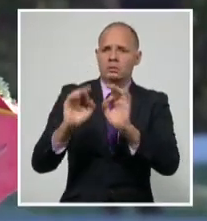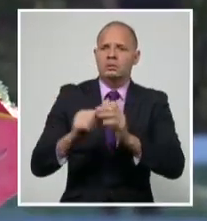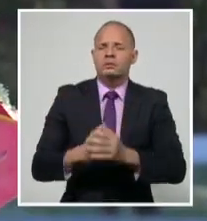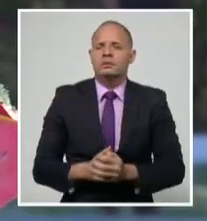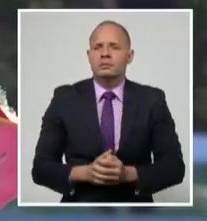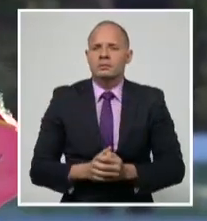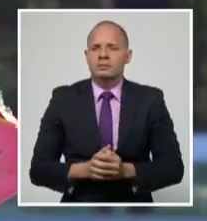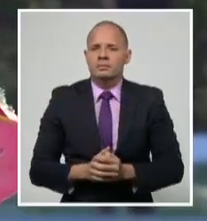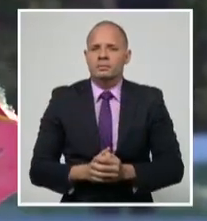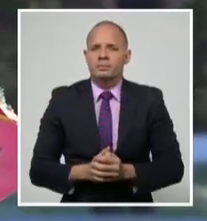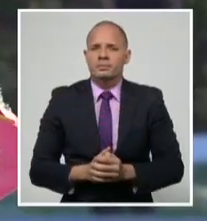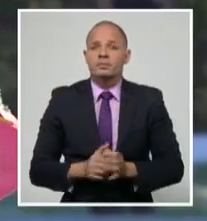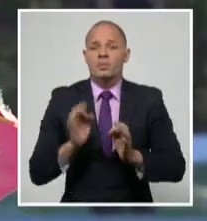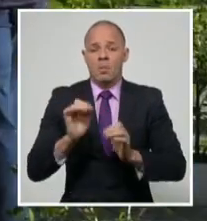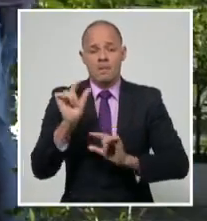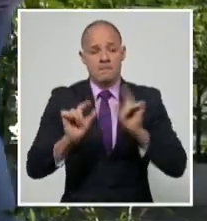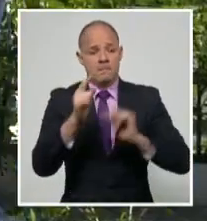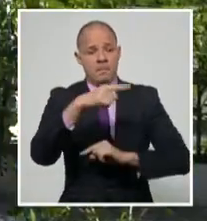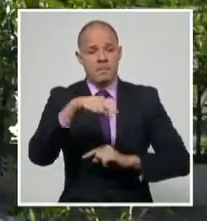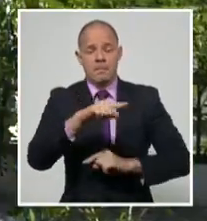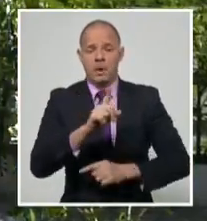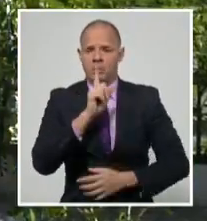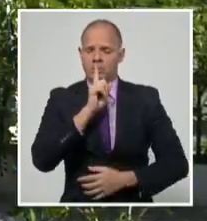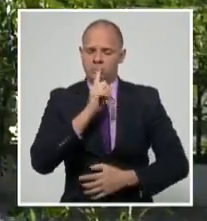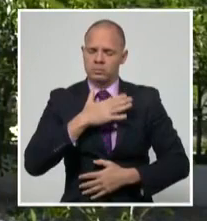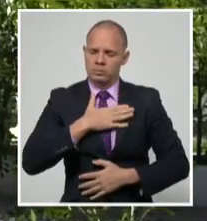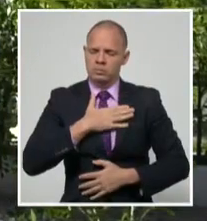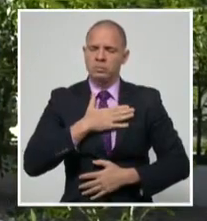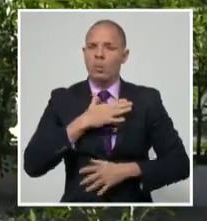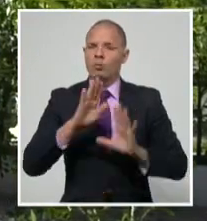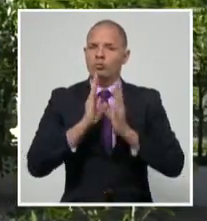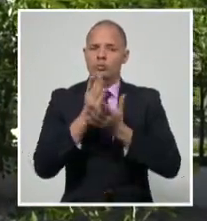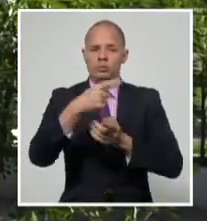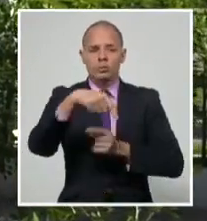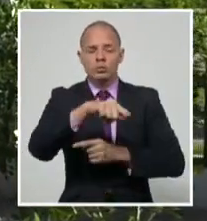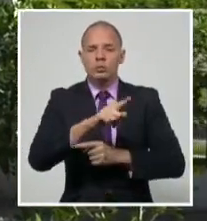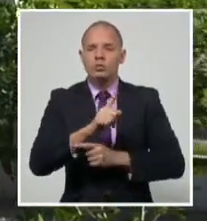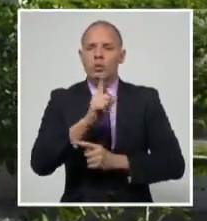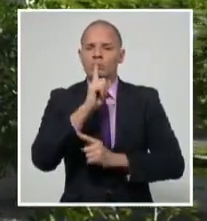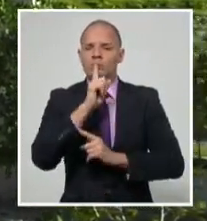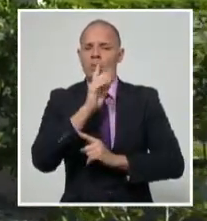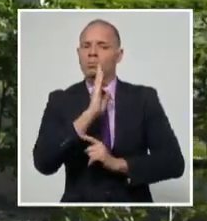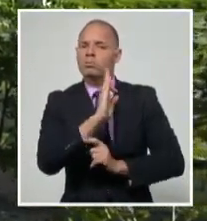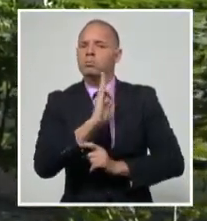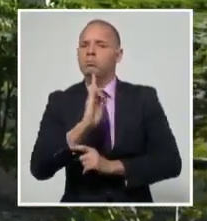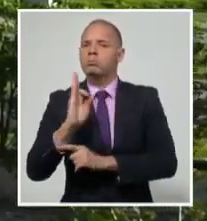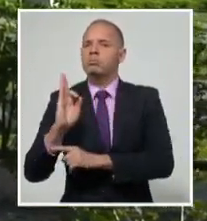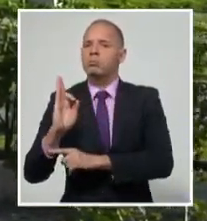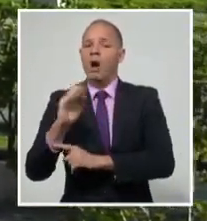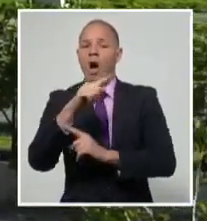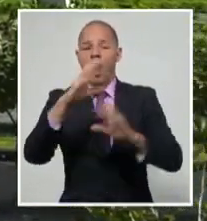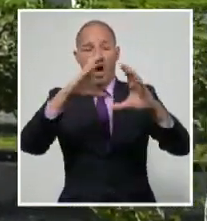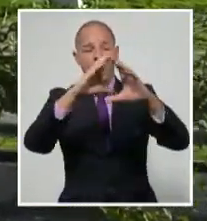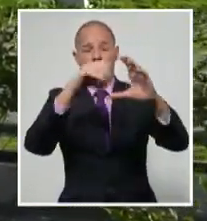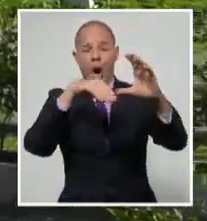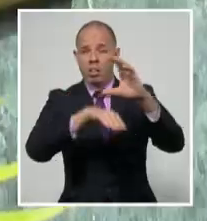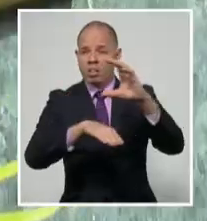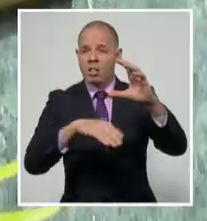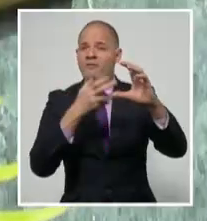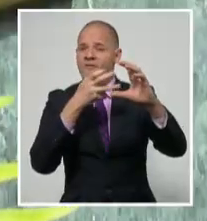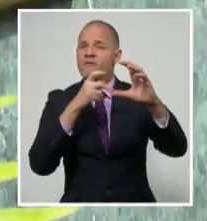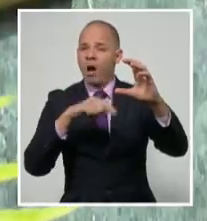silencio profundo, la reverencia familiar y la marcha triunfal ante esta piedra donde cupo un gigante para todos los